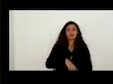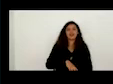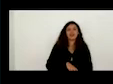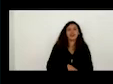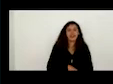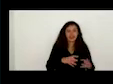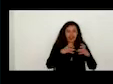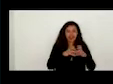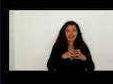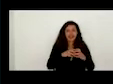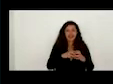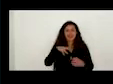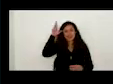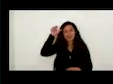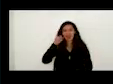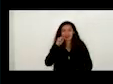Correcto. tortillas,